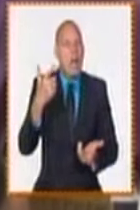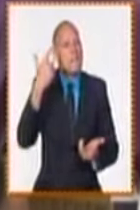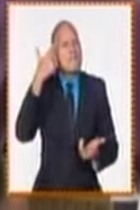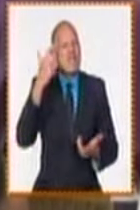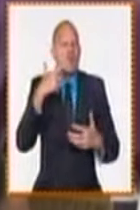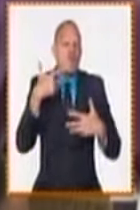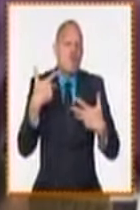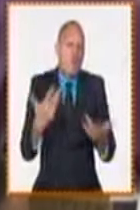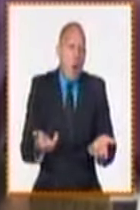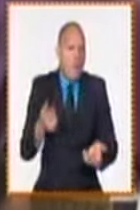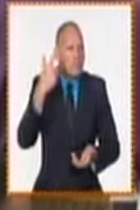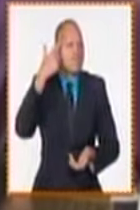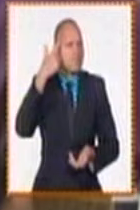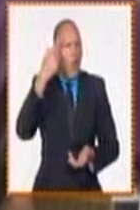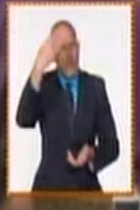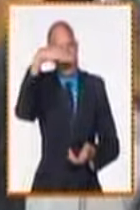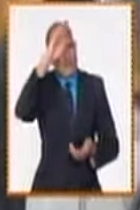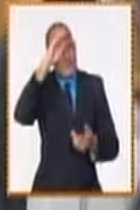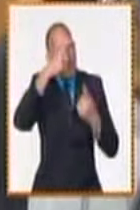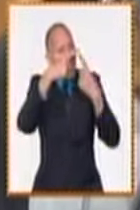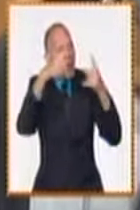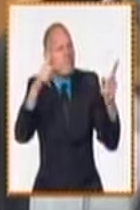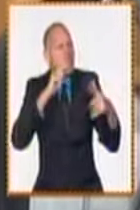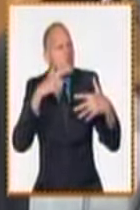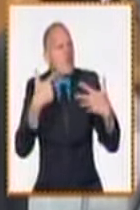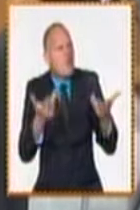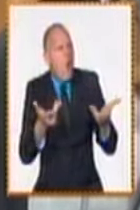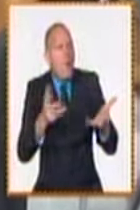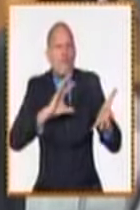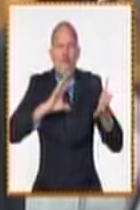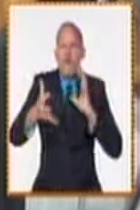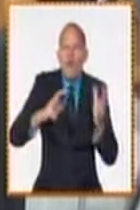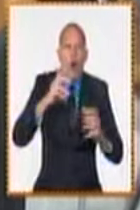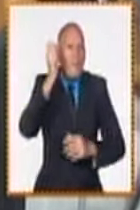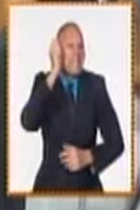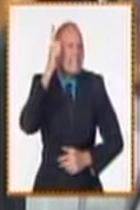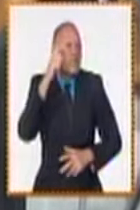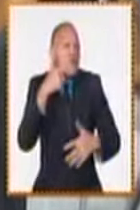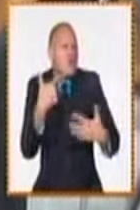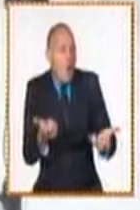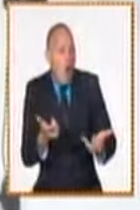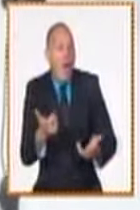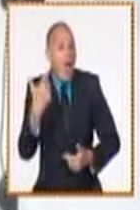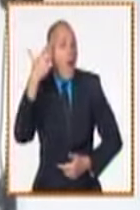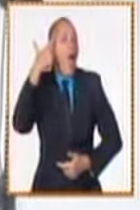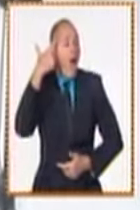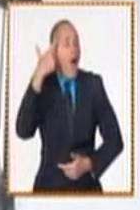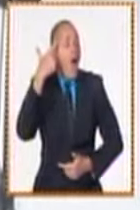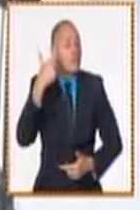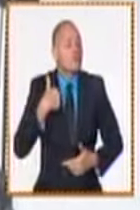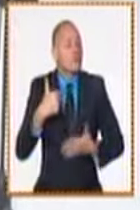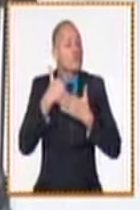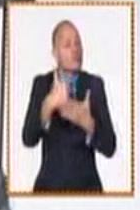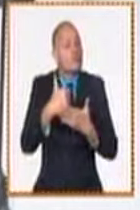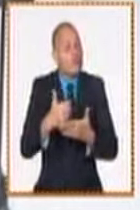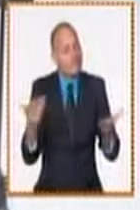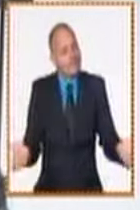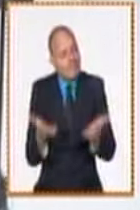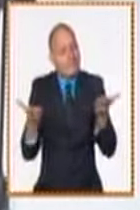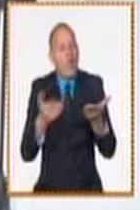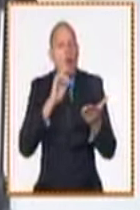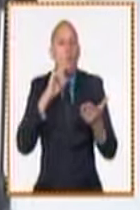una obligación defender nuestra identidad, defender nuestra cultura, para que de aquí a 155